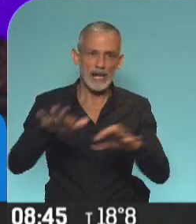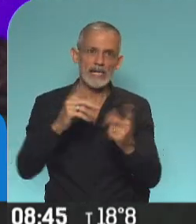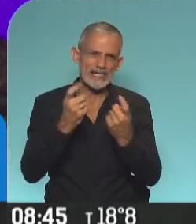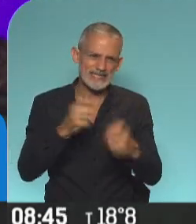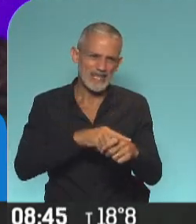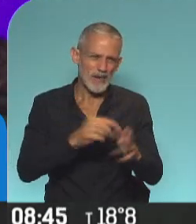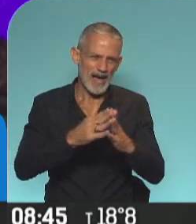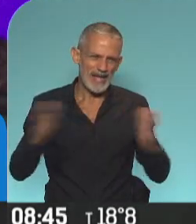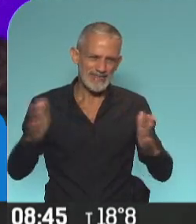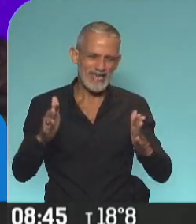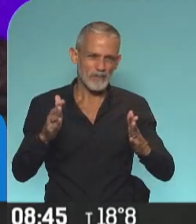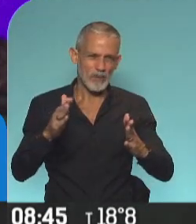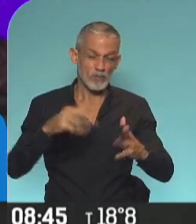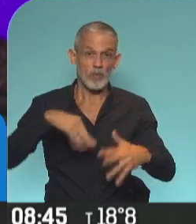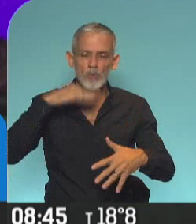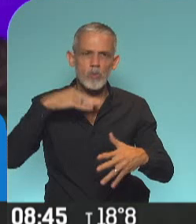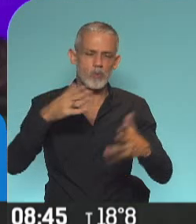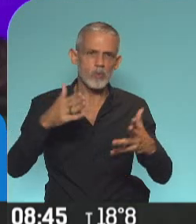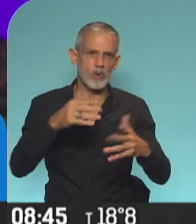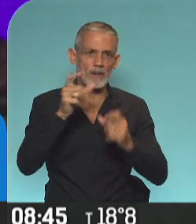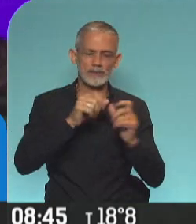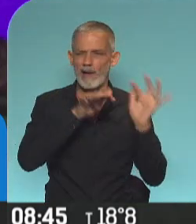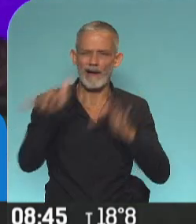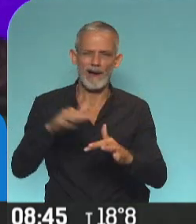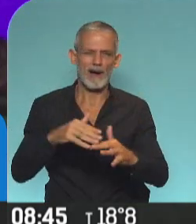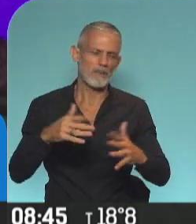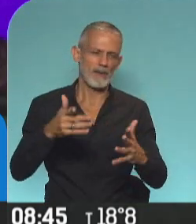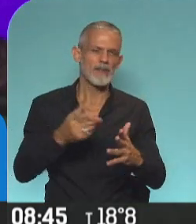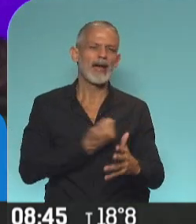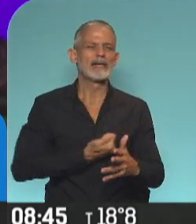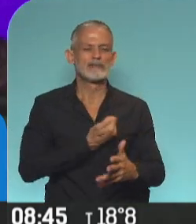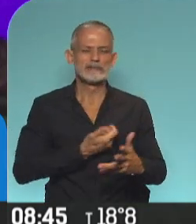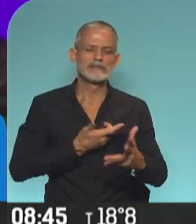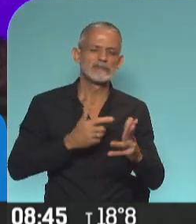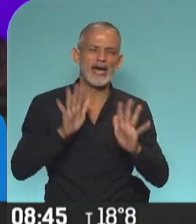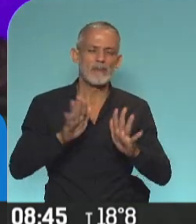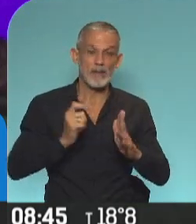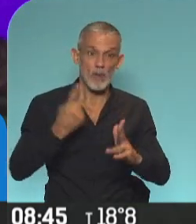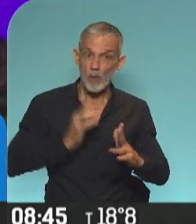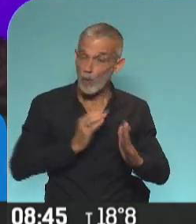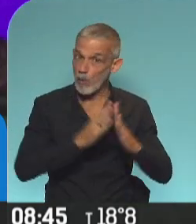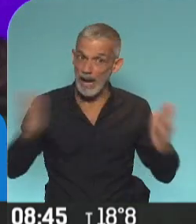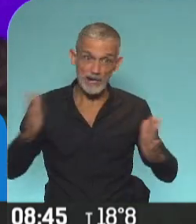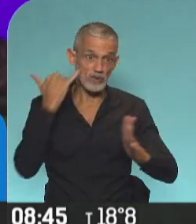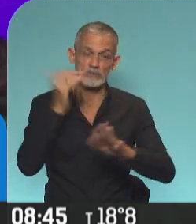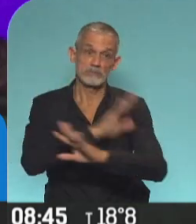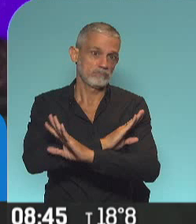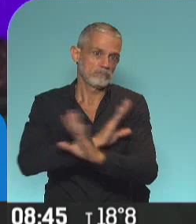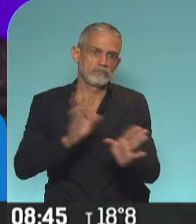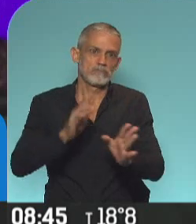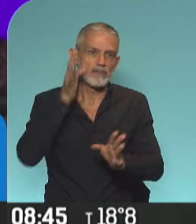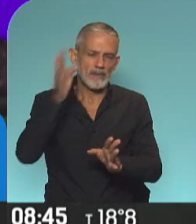que no se colapsara la gente para ser mamografías podía esperar pero un genio es mucho